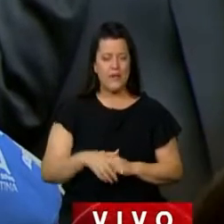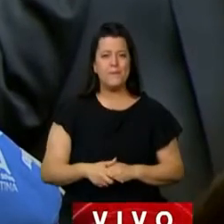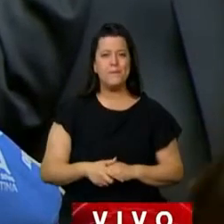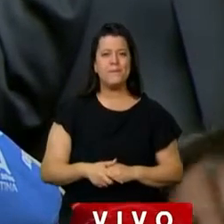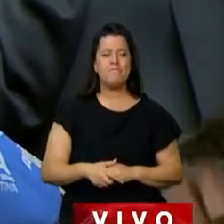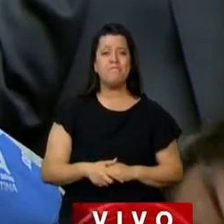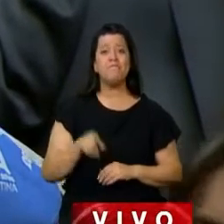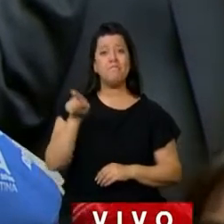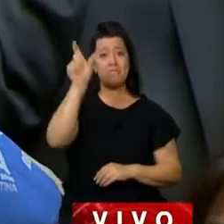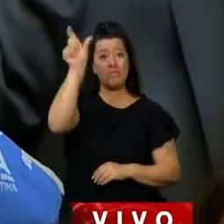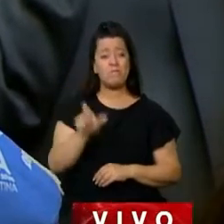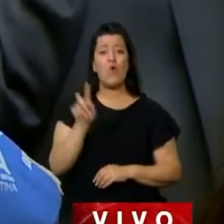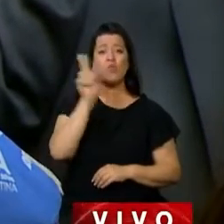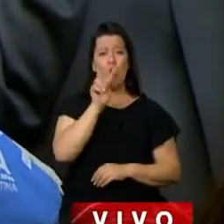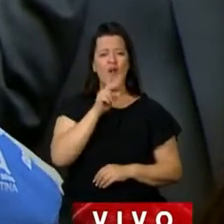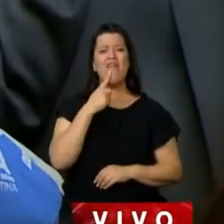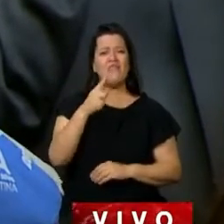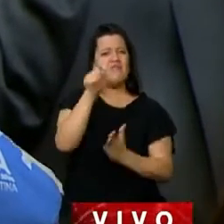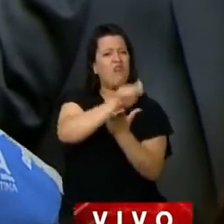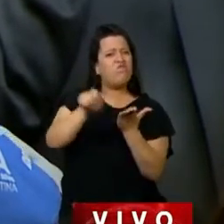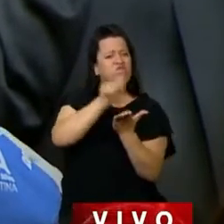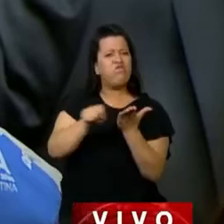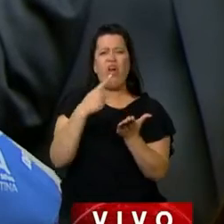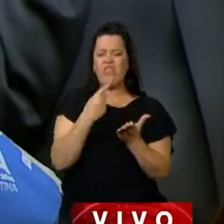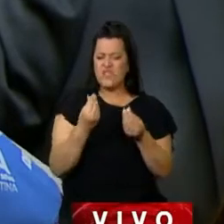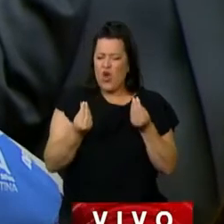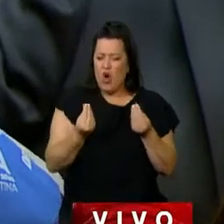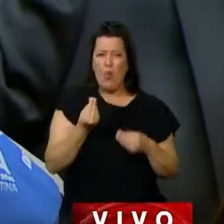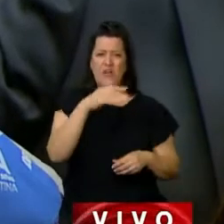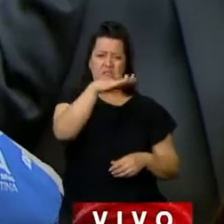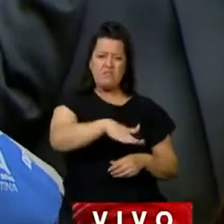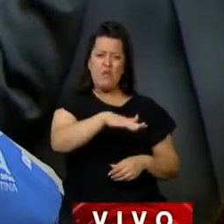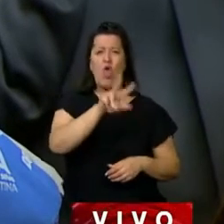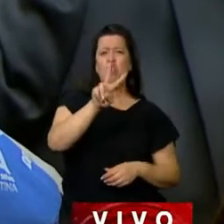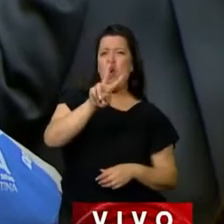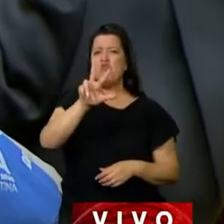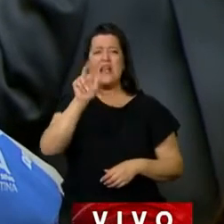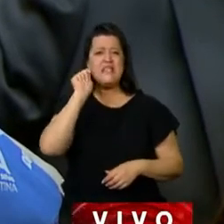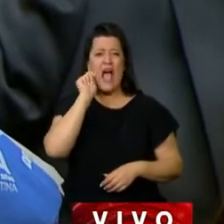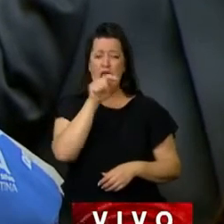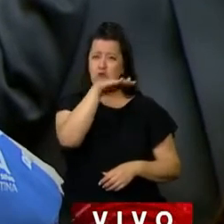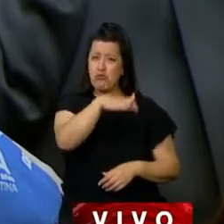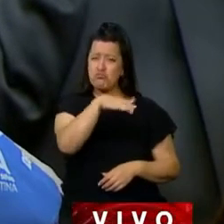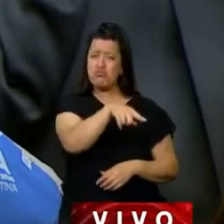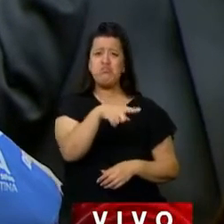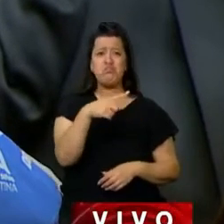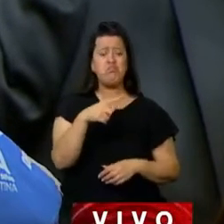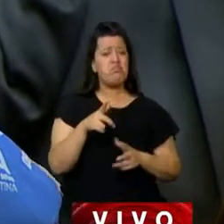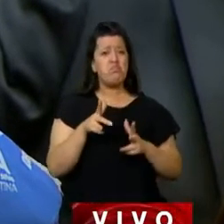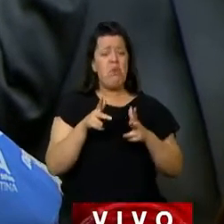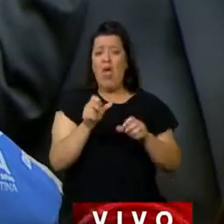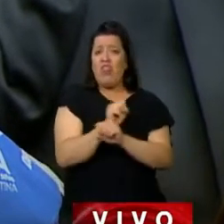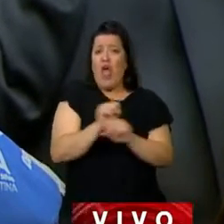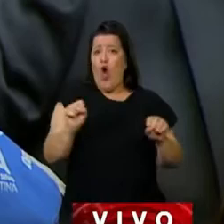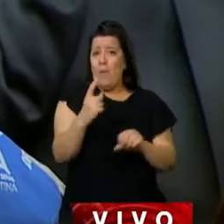que ella pone en un momento en uno de sus escritos, dice ¿cómo es que un chico de dos o tres años dice de golpe